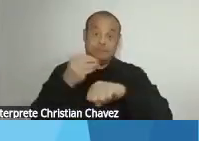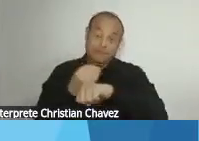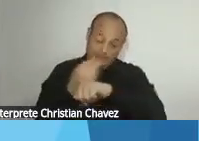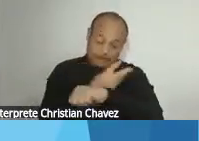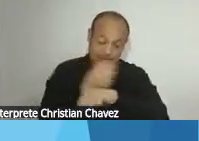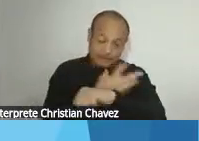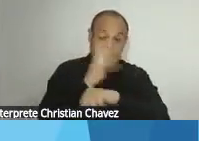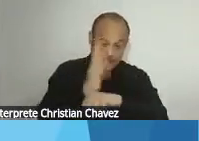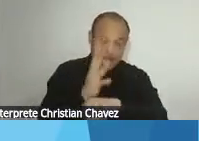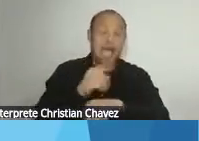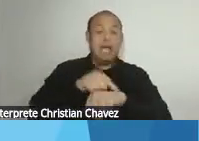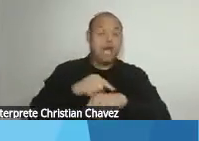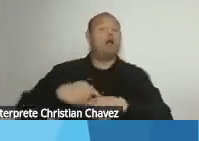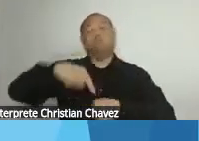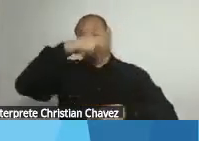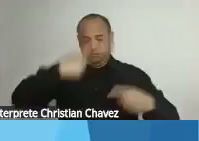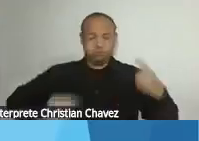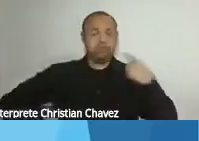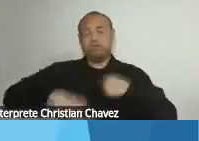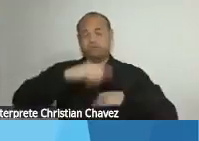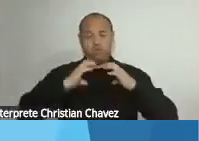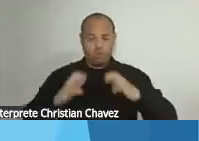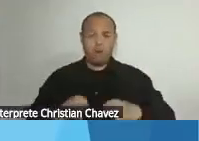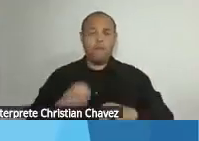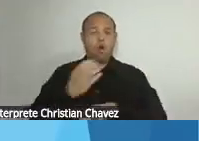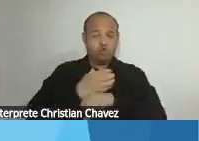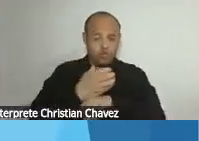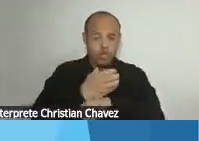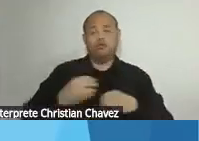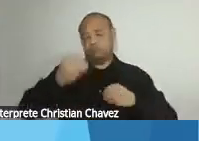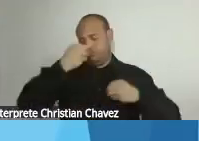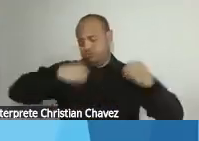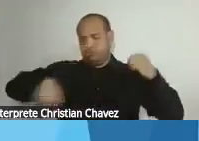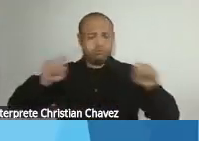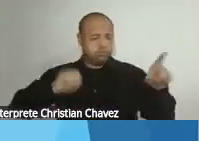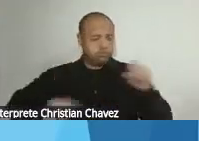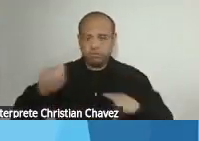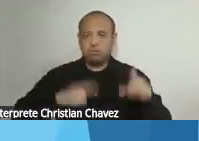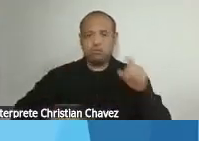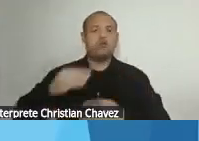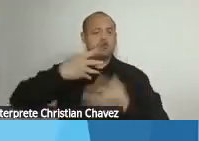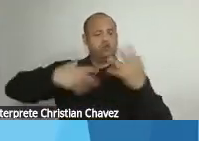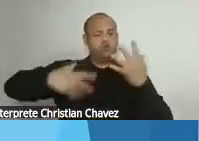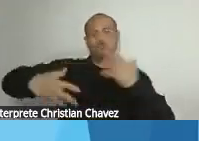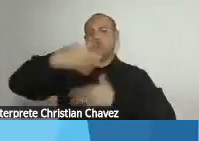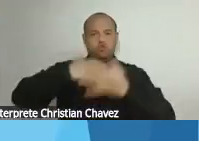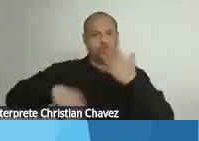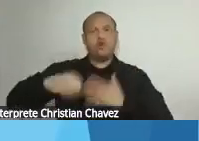células del cuerpo. ¿Para qué? Pues para obtener esa energía y puedan funcionar correctamente.